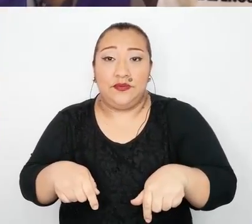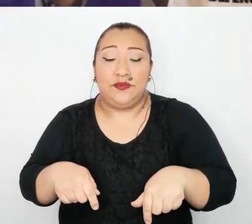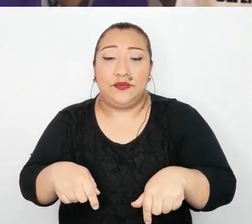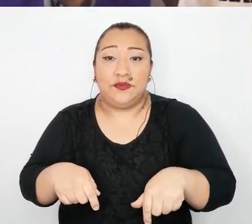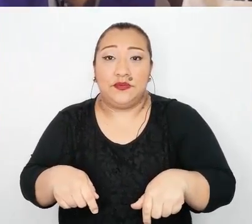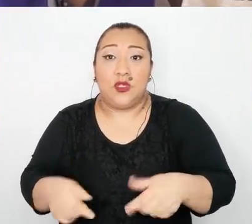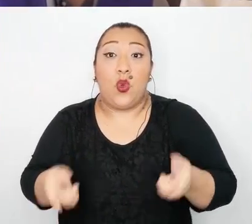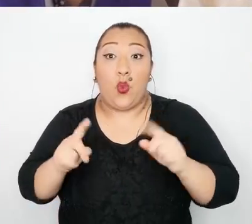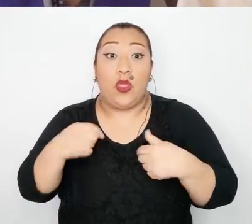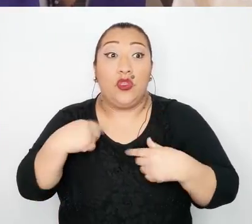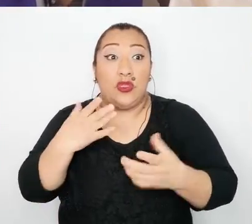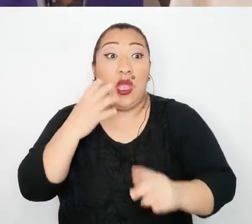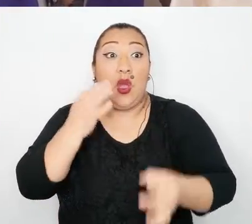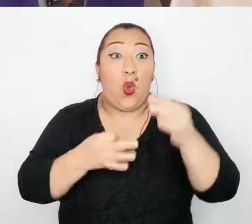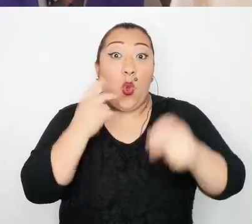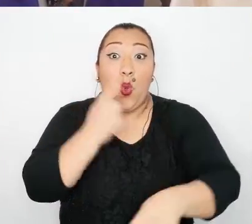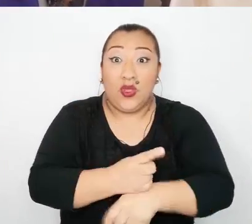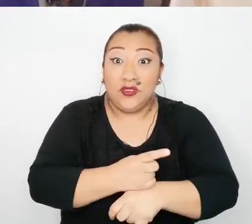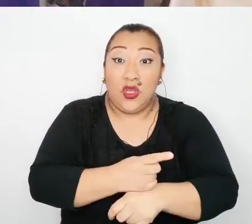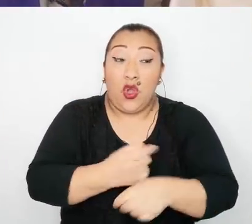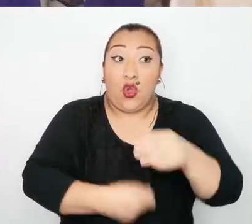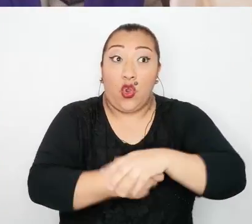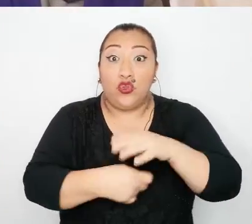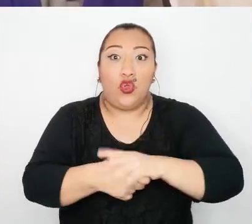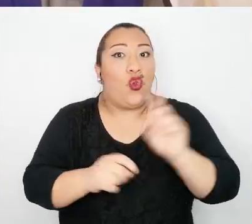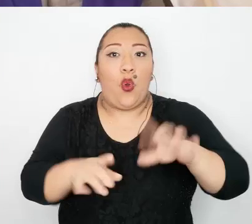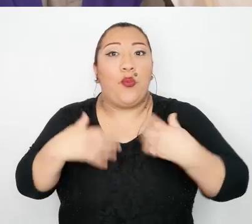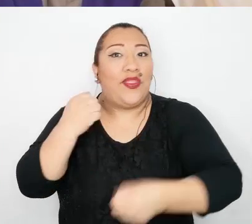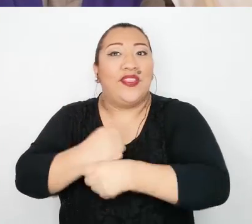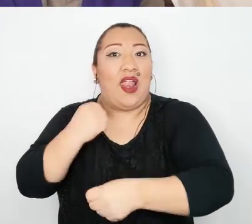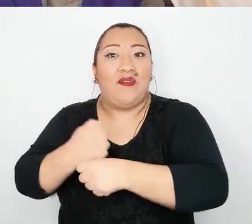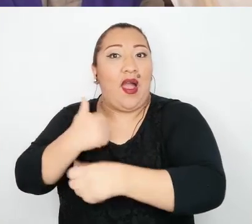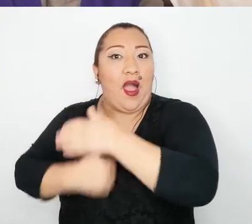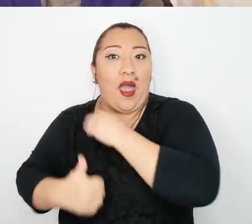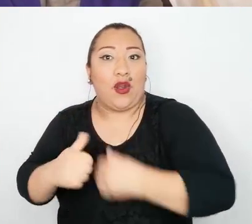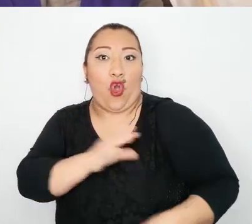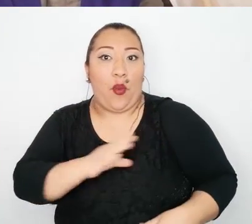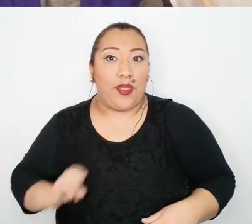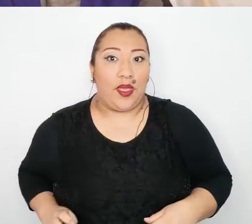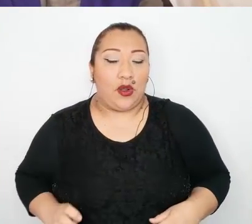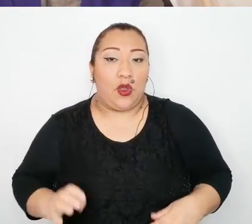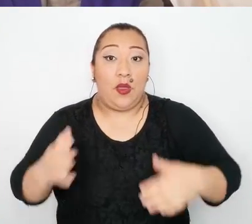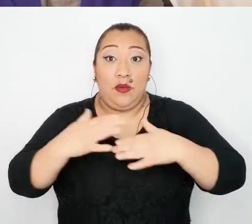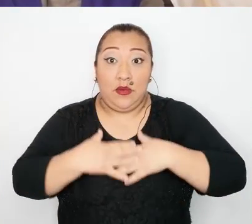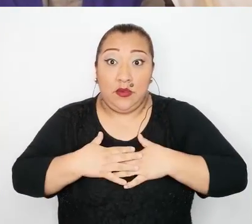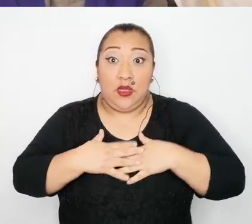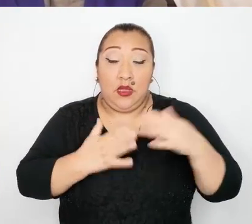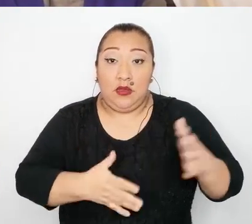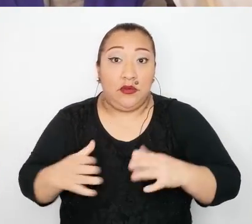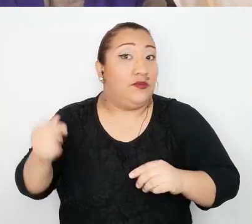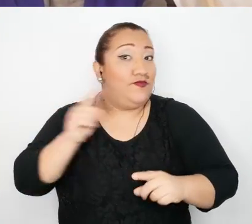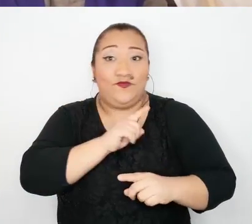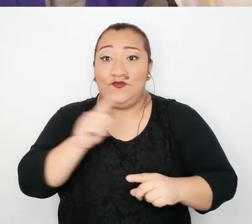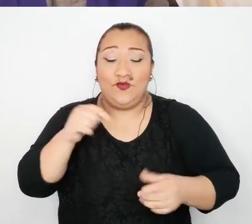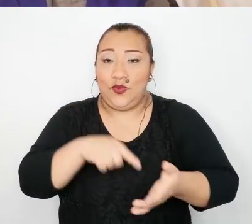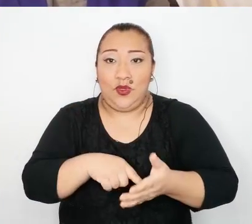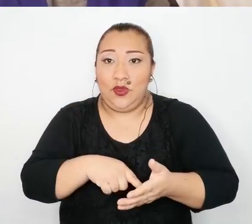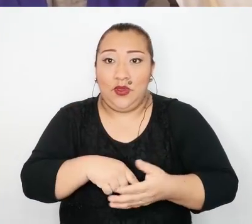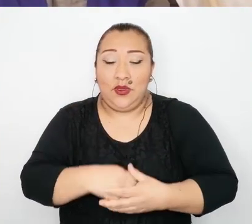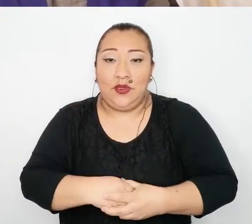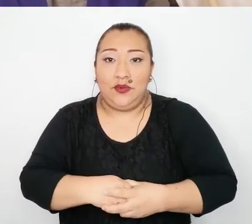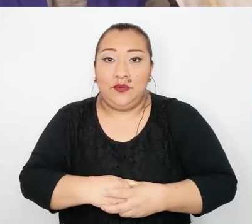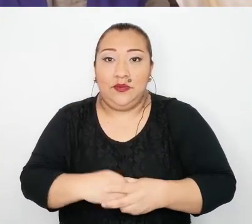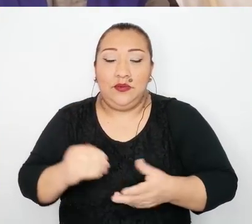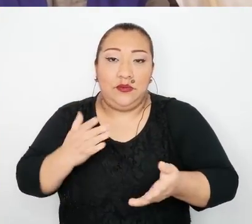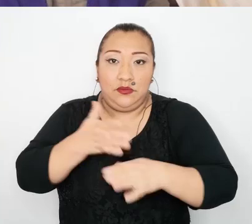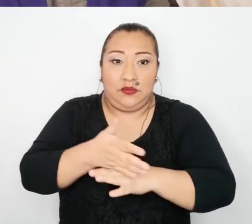personas que están condenadas por corrupción no pueden acceder a cargos públicos. Nuestro planteamiento no